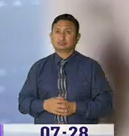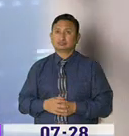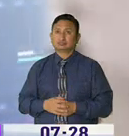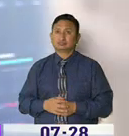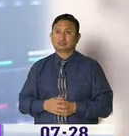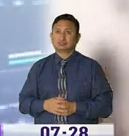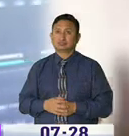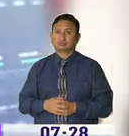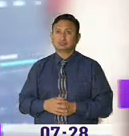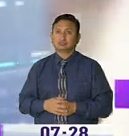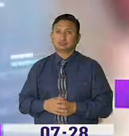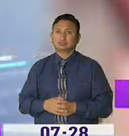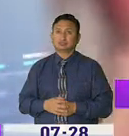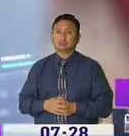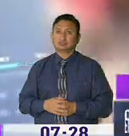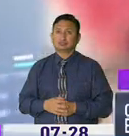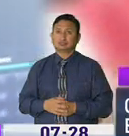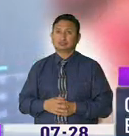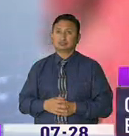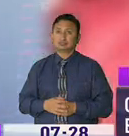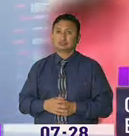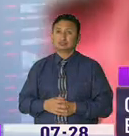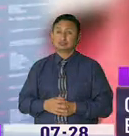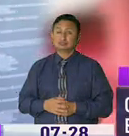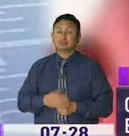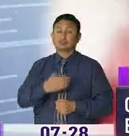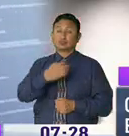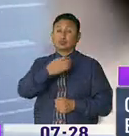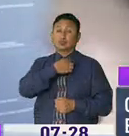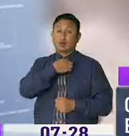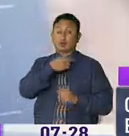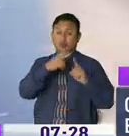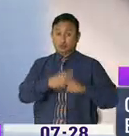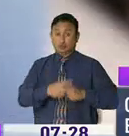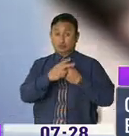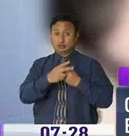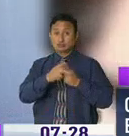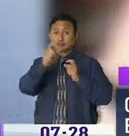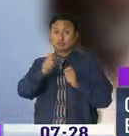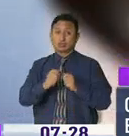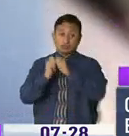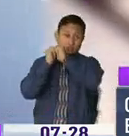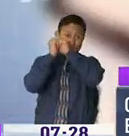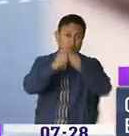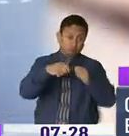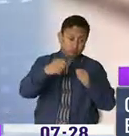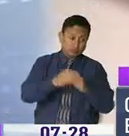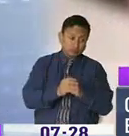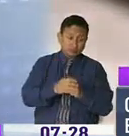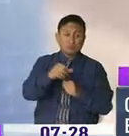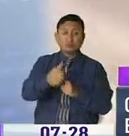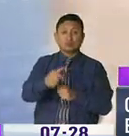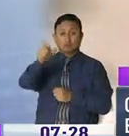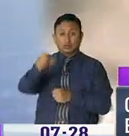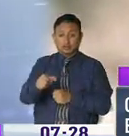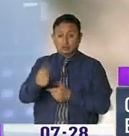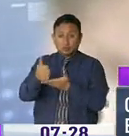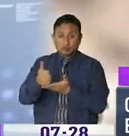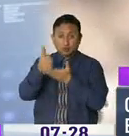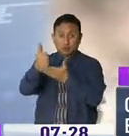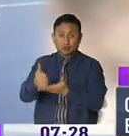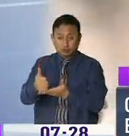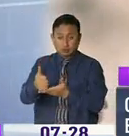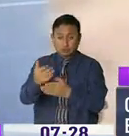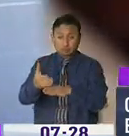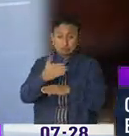Fue a inicios de este mes de agosto cuando pescadores realizaron la tarea de rescate de otros navegantes, quienes fueron atacados por la delincuencia